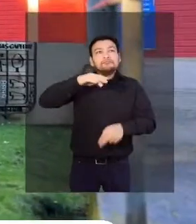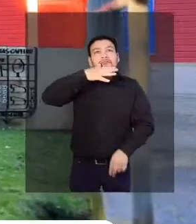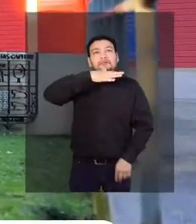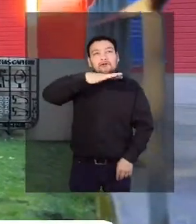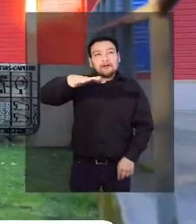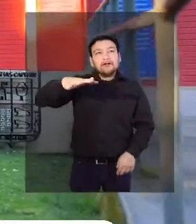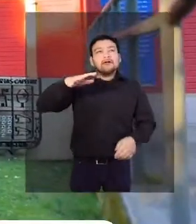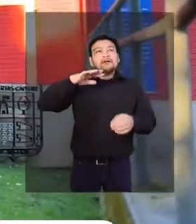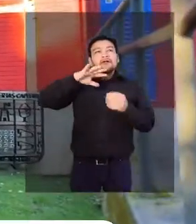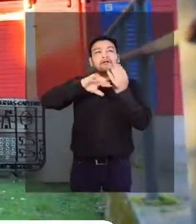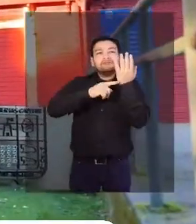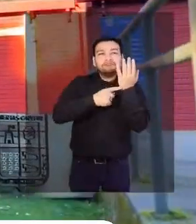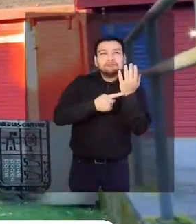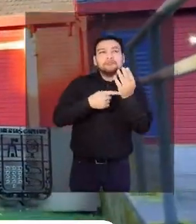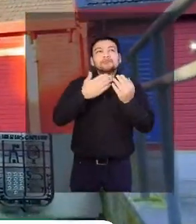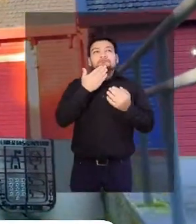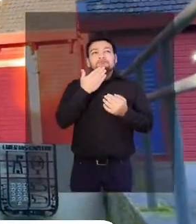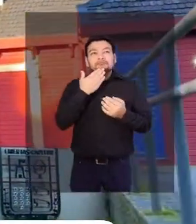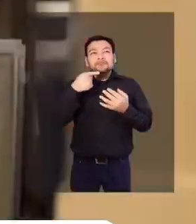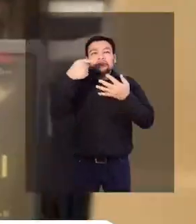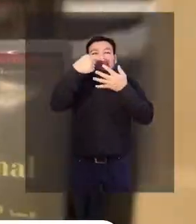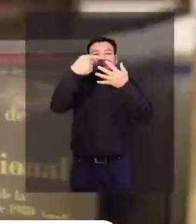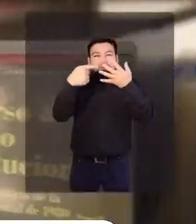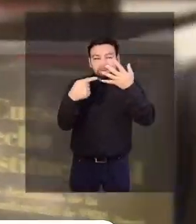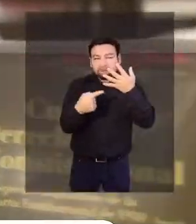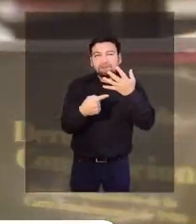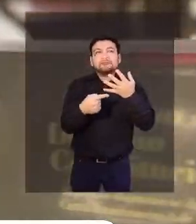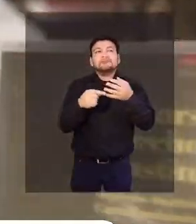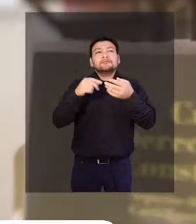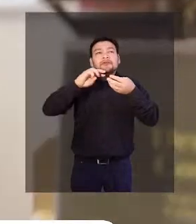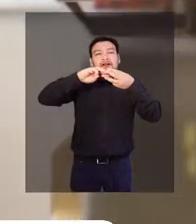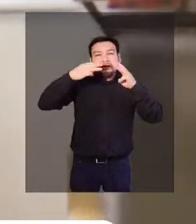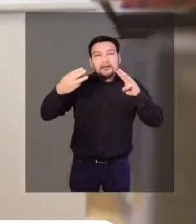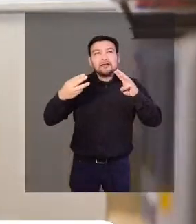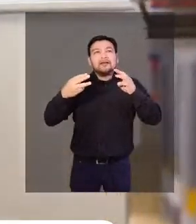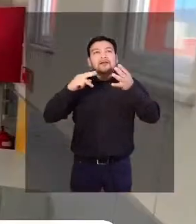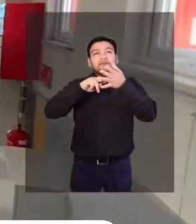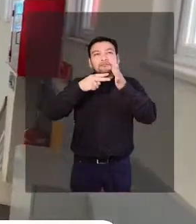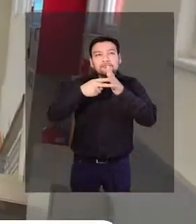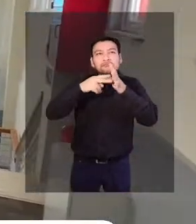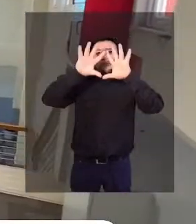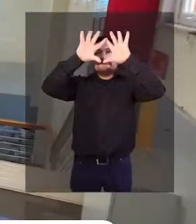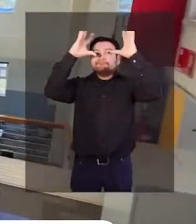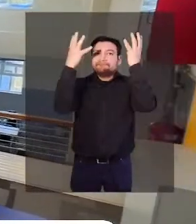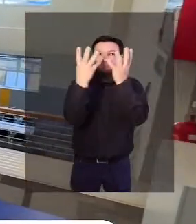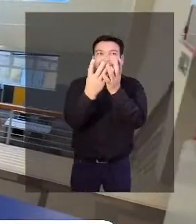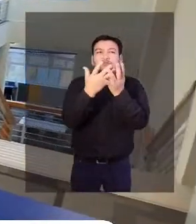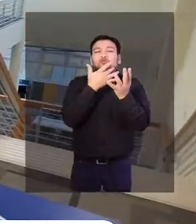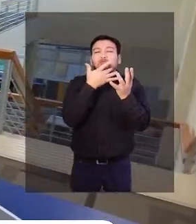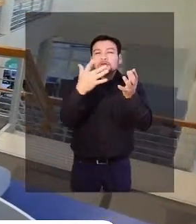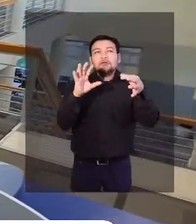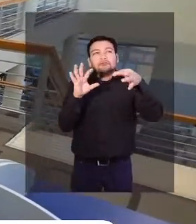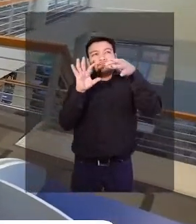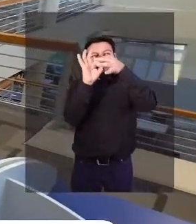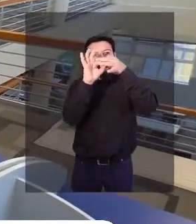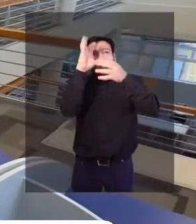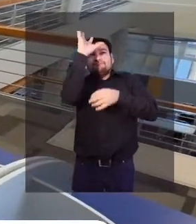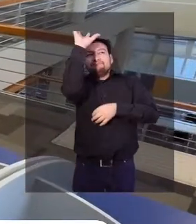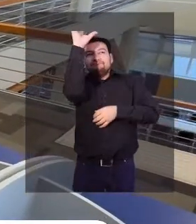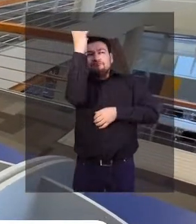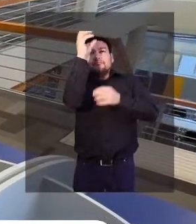A lo largo de sus 34 años de existencia, nuestra sede de Puerto Montt ha experimentado un desarrollo